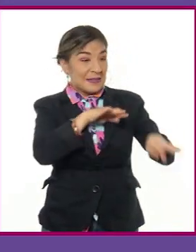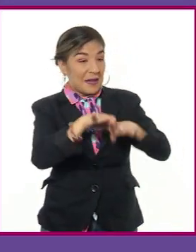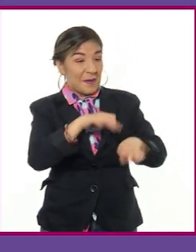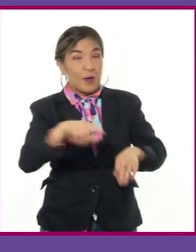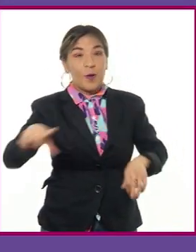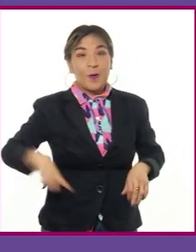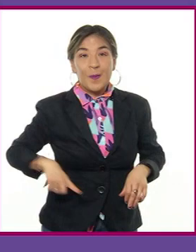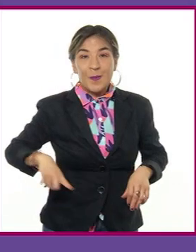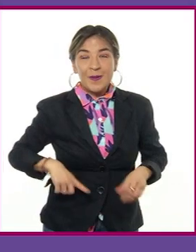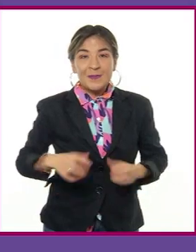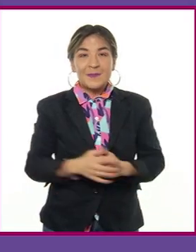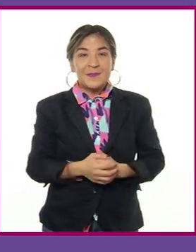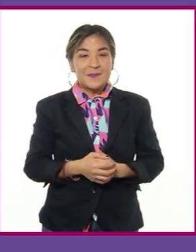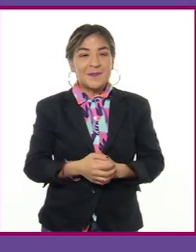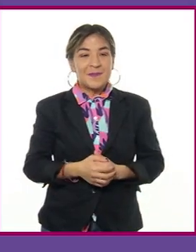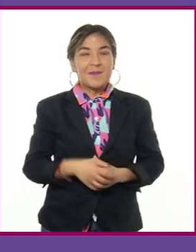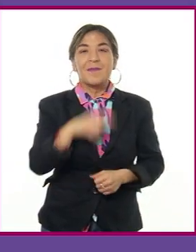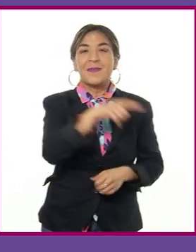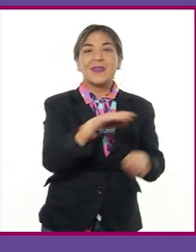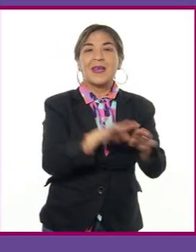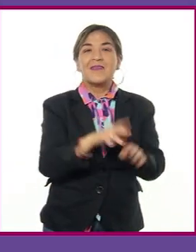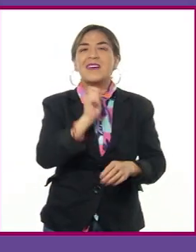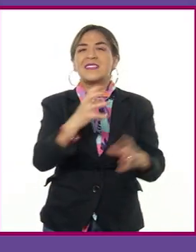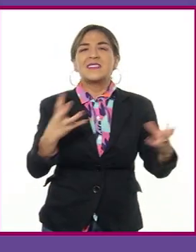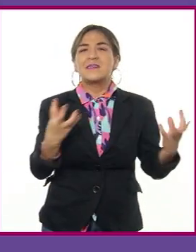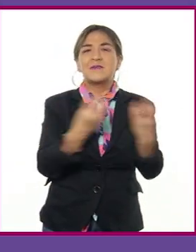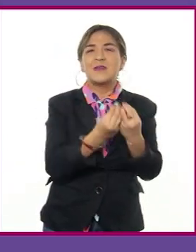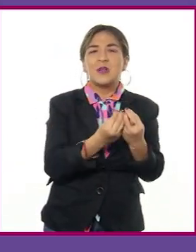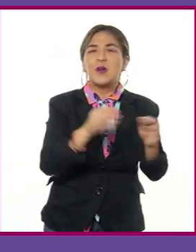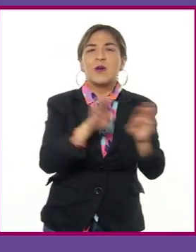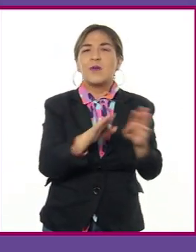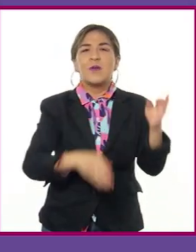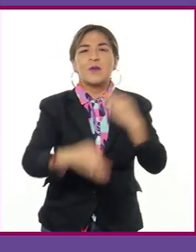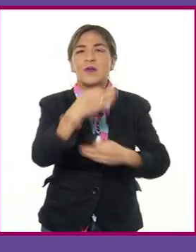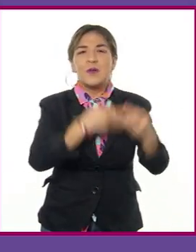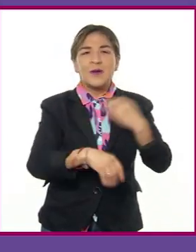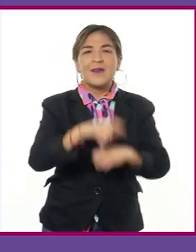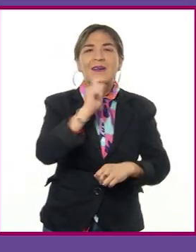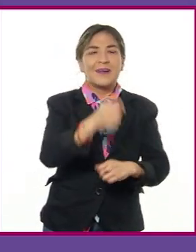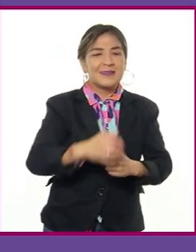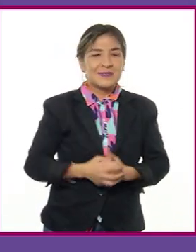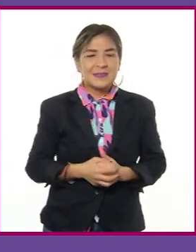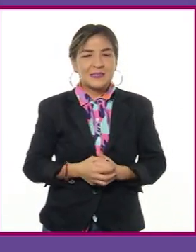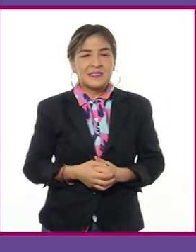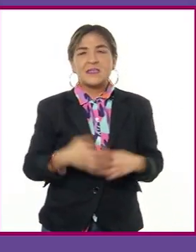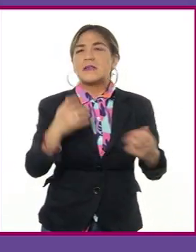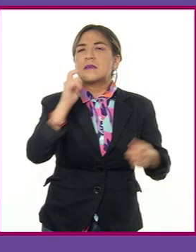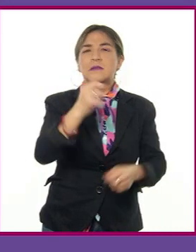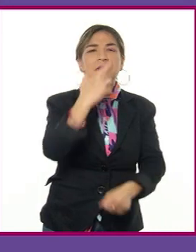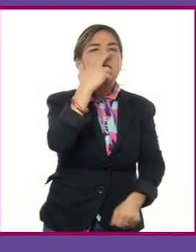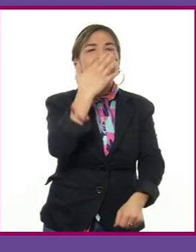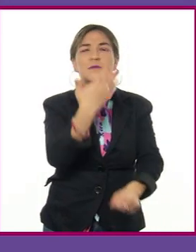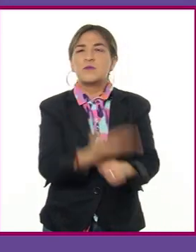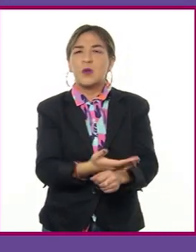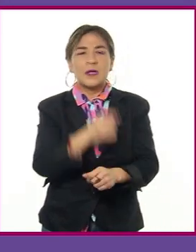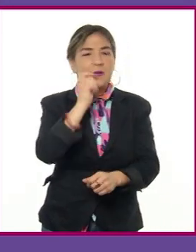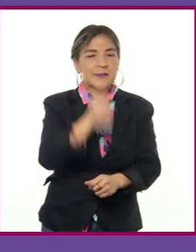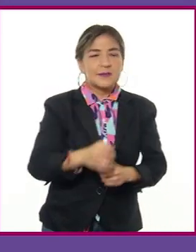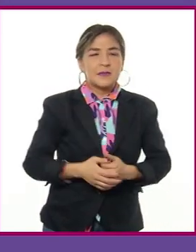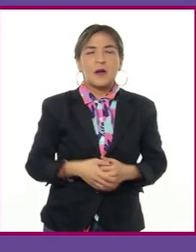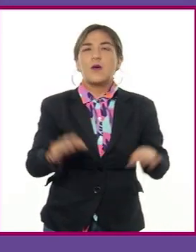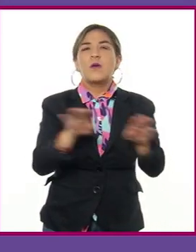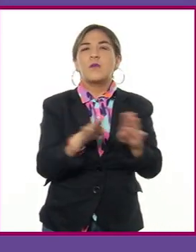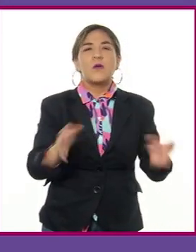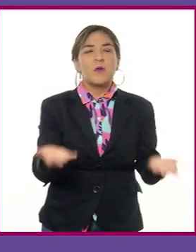funcionarios que todos, absolutamente todos, tienen la misma responsabilidad sin